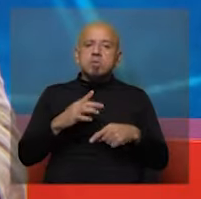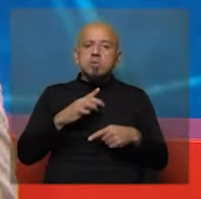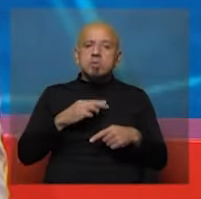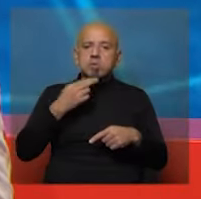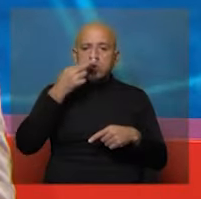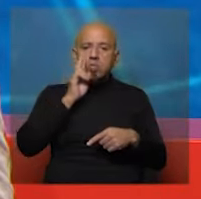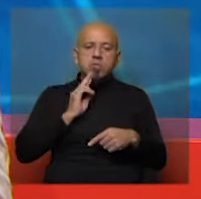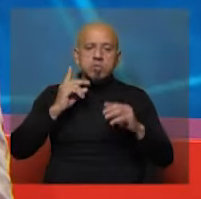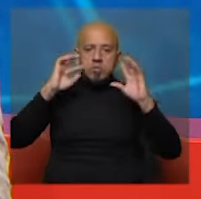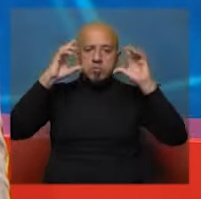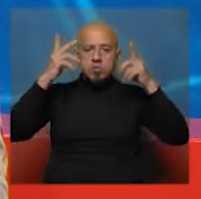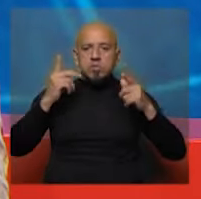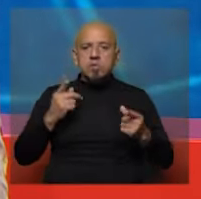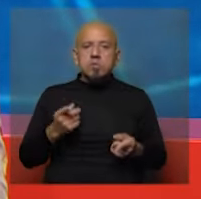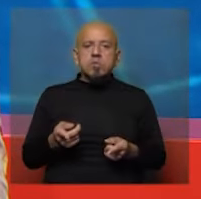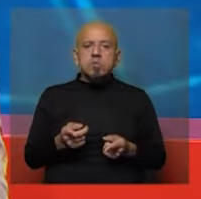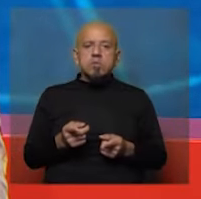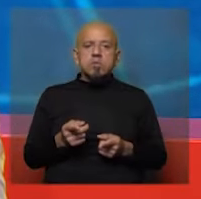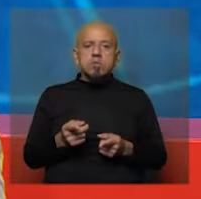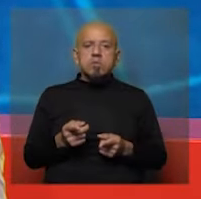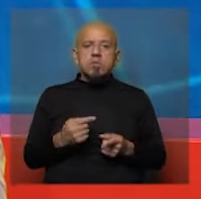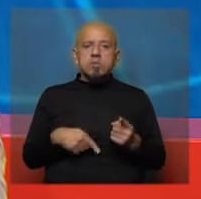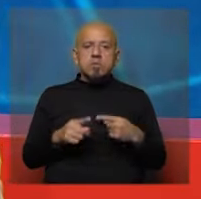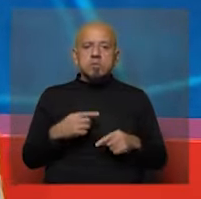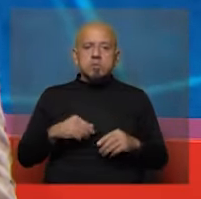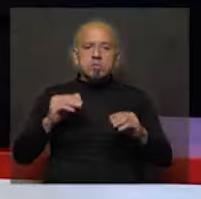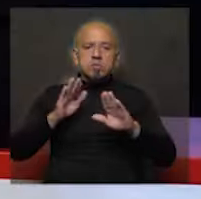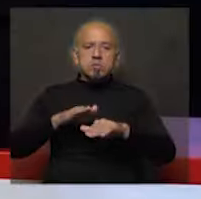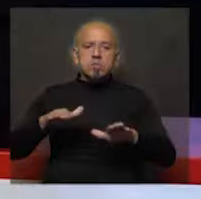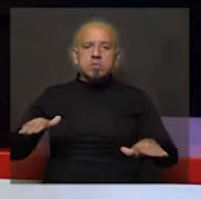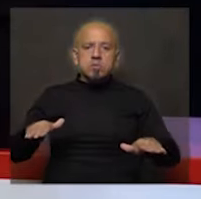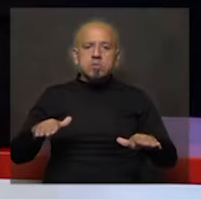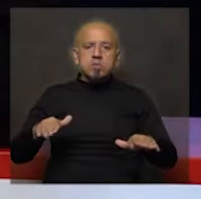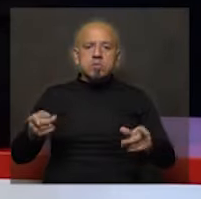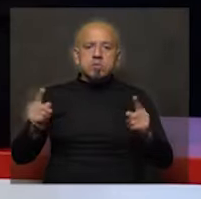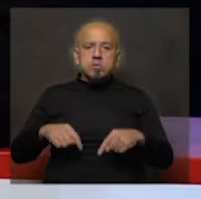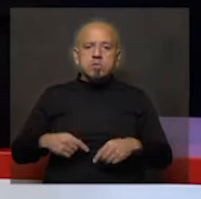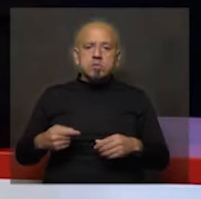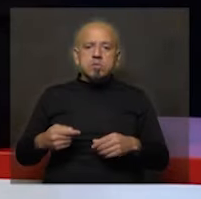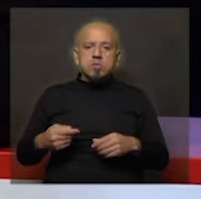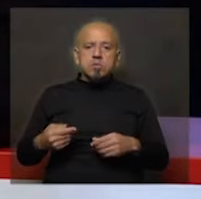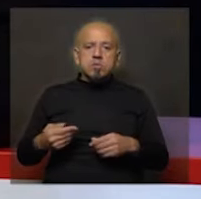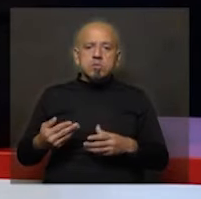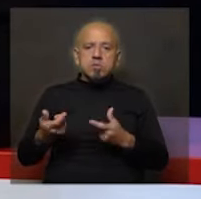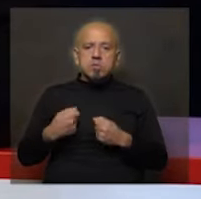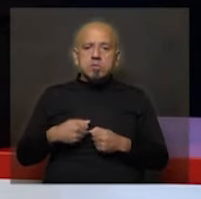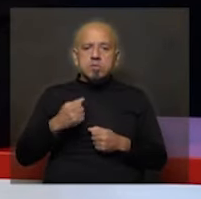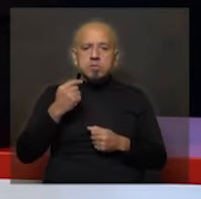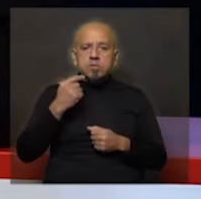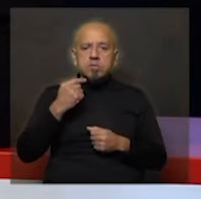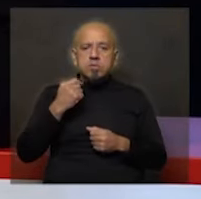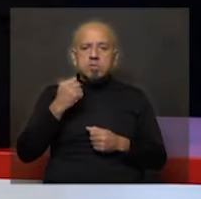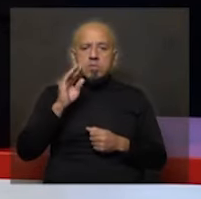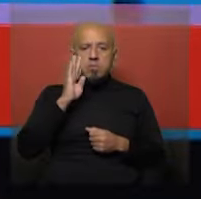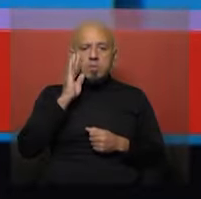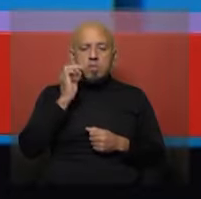conductas violentas este in creerle a los niños cuando los niños vienen a pedir ayuda no dicen mamá y papá se pelearon